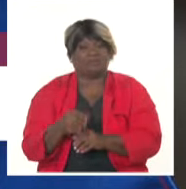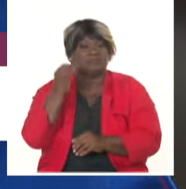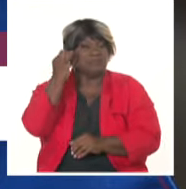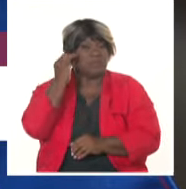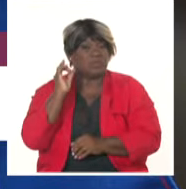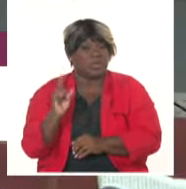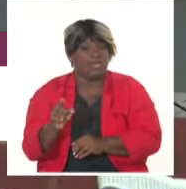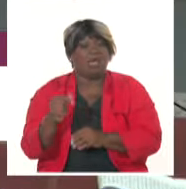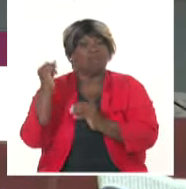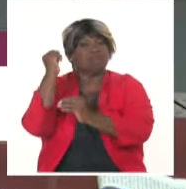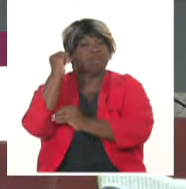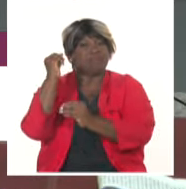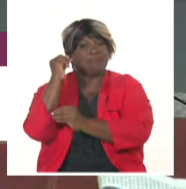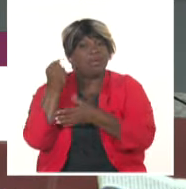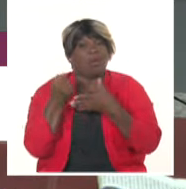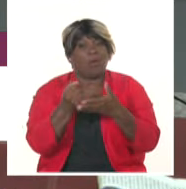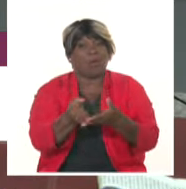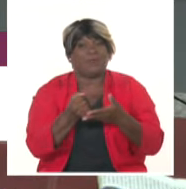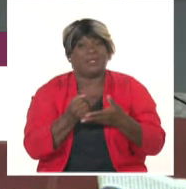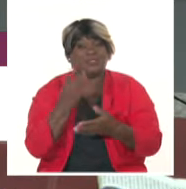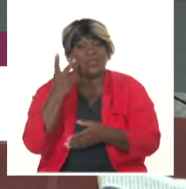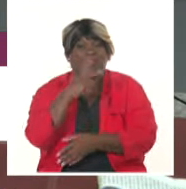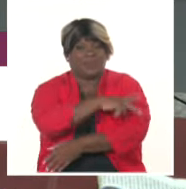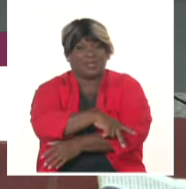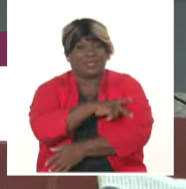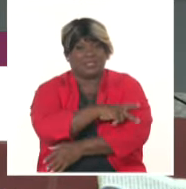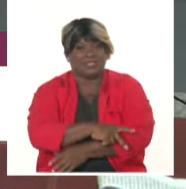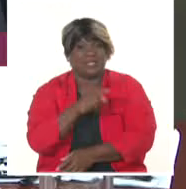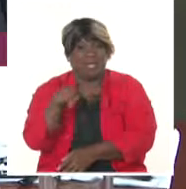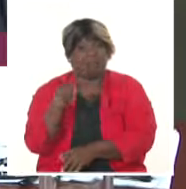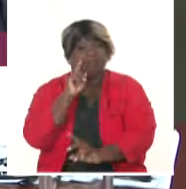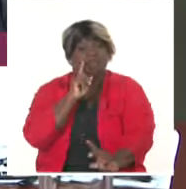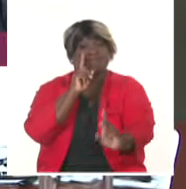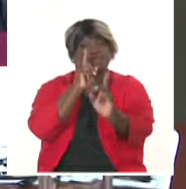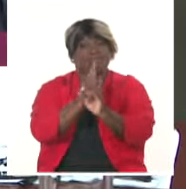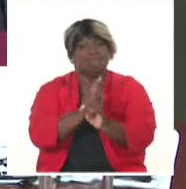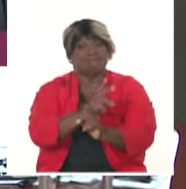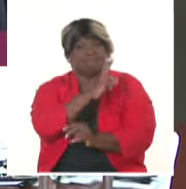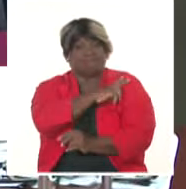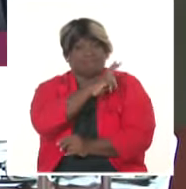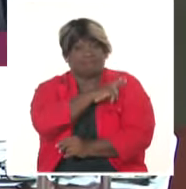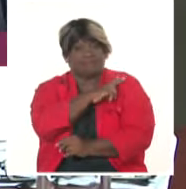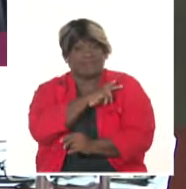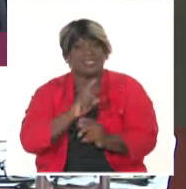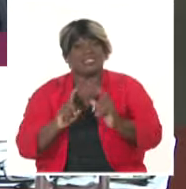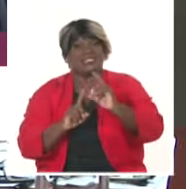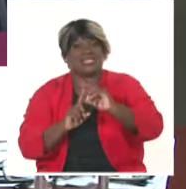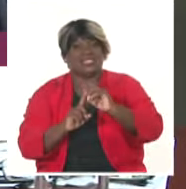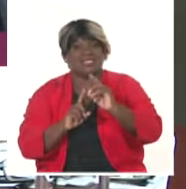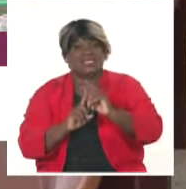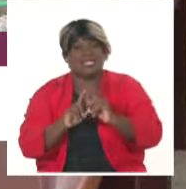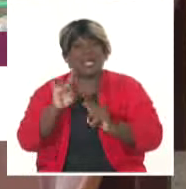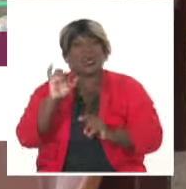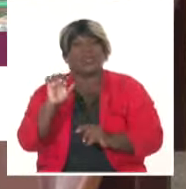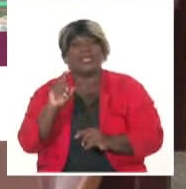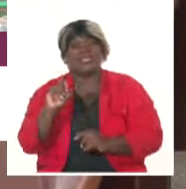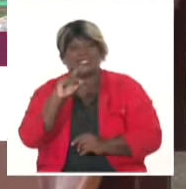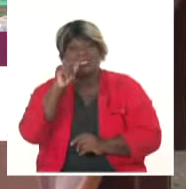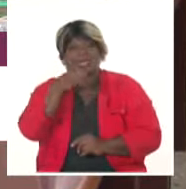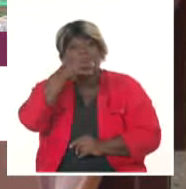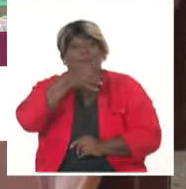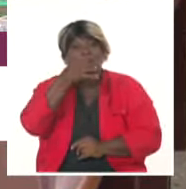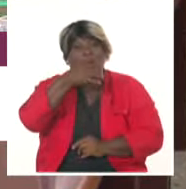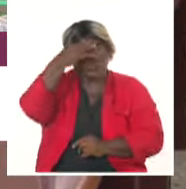para fortalecer la cooperación bilateral. En el encuentro, el máximo dirigente obrero cubano subrayó que la nación caribeña y